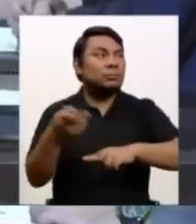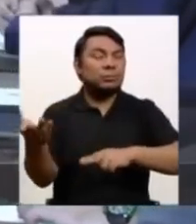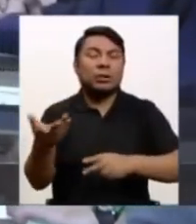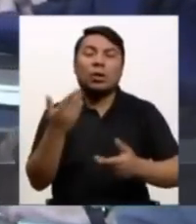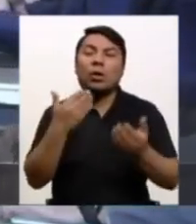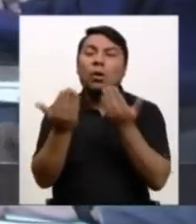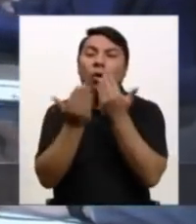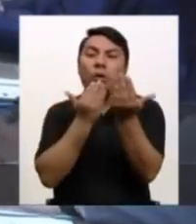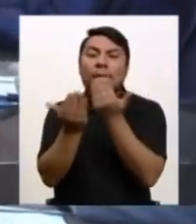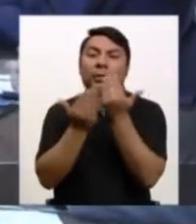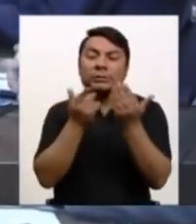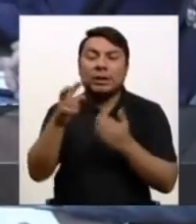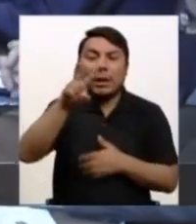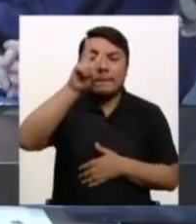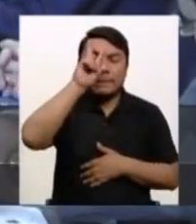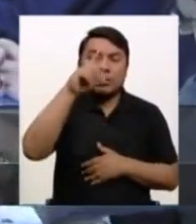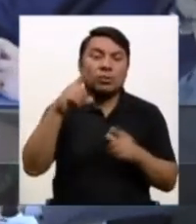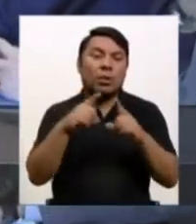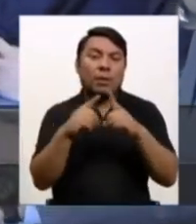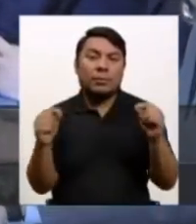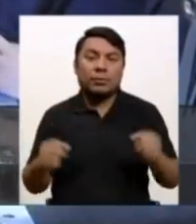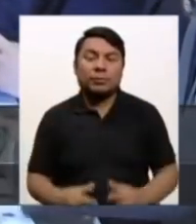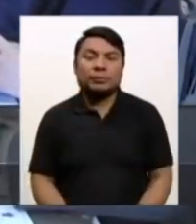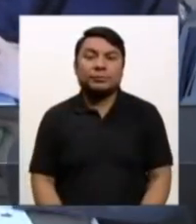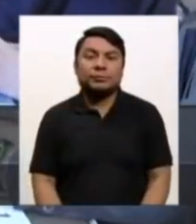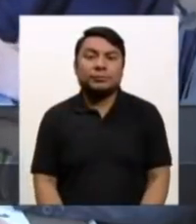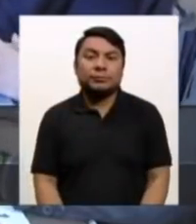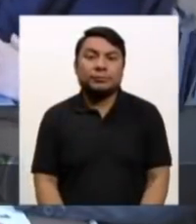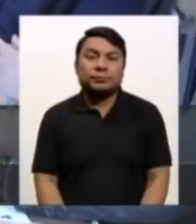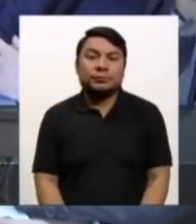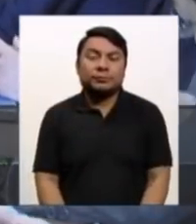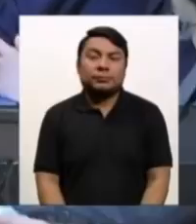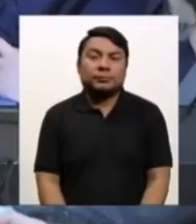de conversaciones entre Perú y Japón.